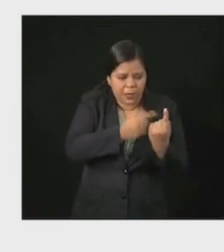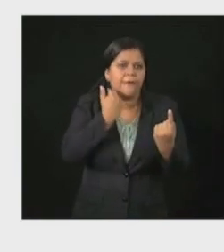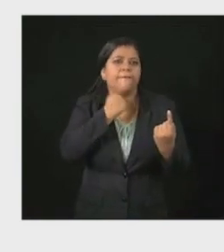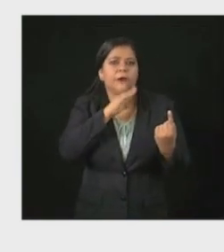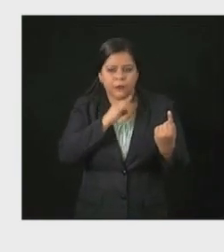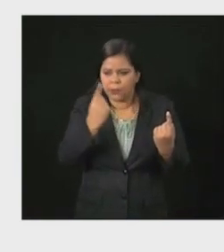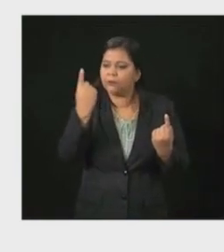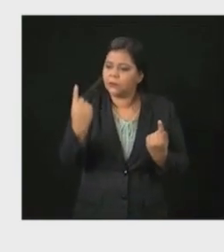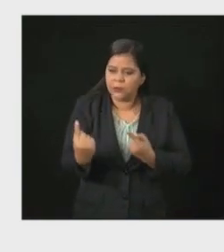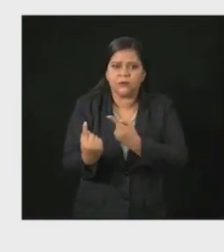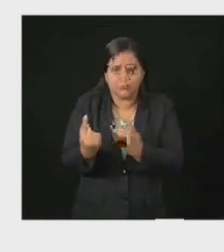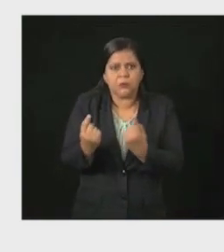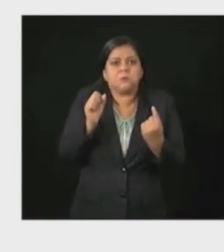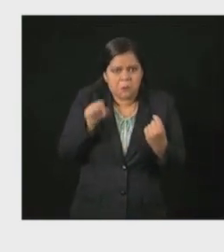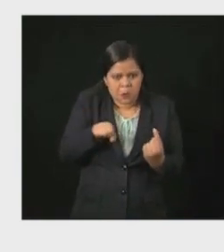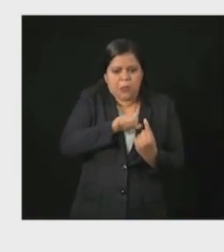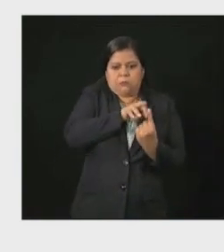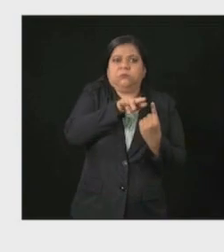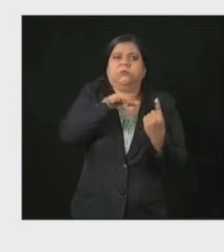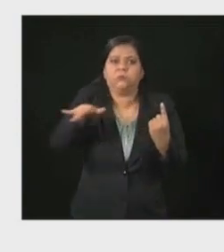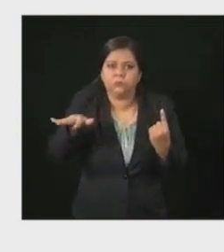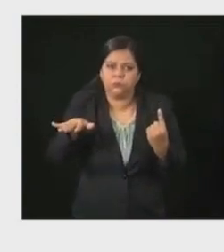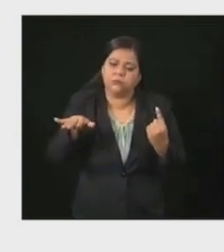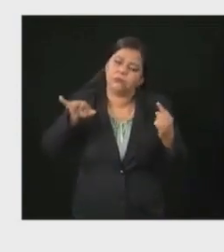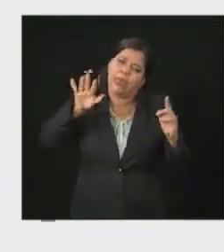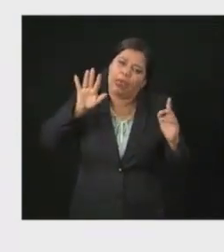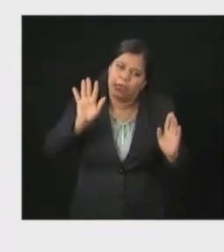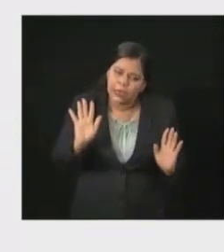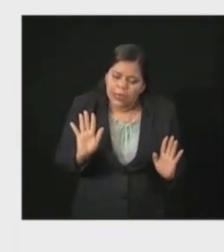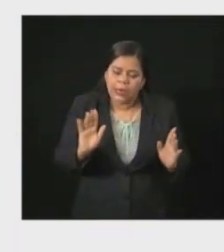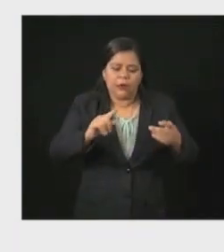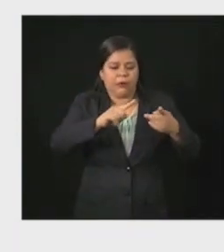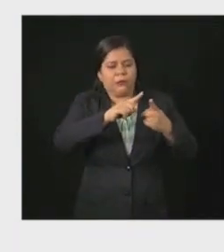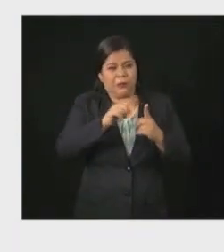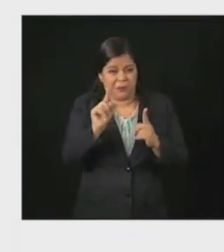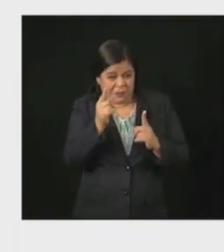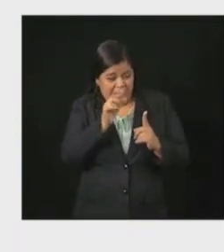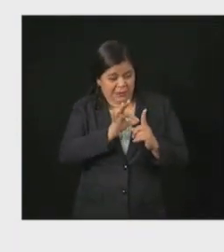primera pausa. Por favor, no nos cambie, regresamos en instantes.